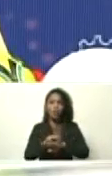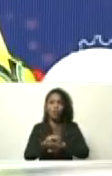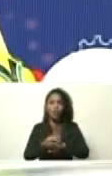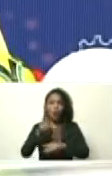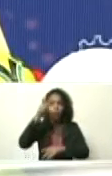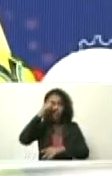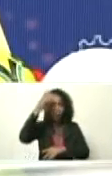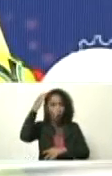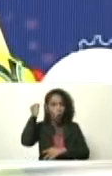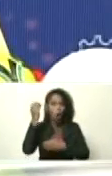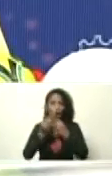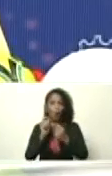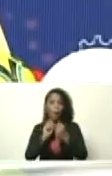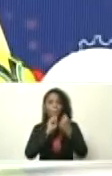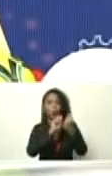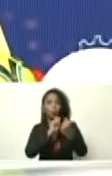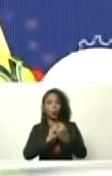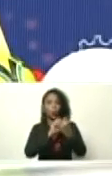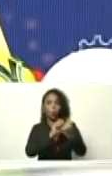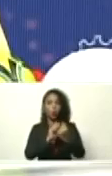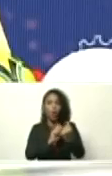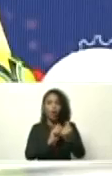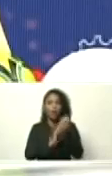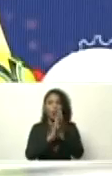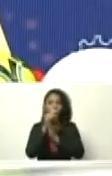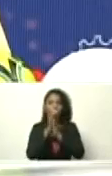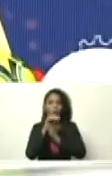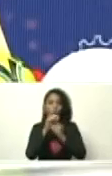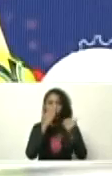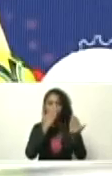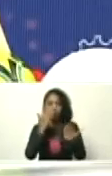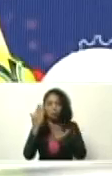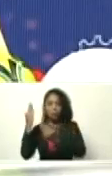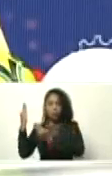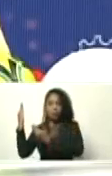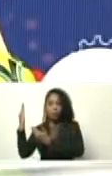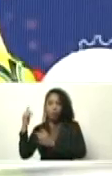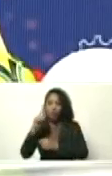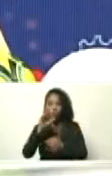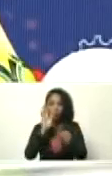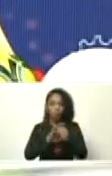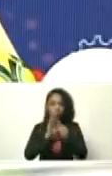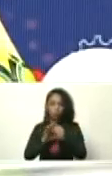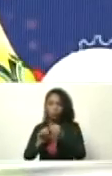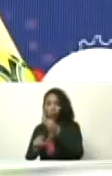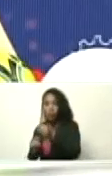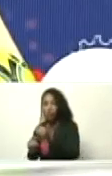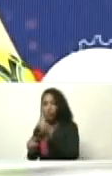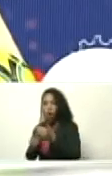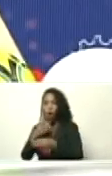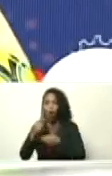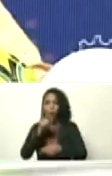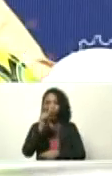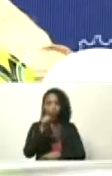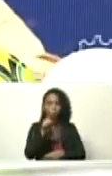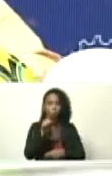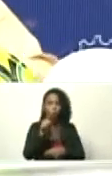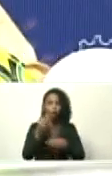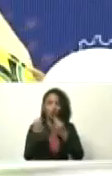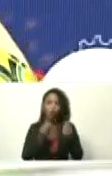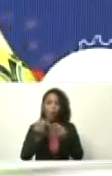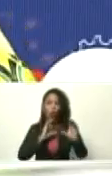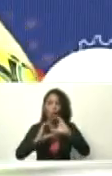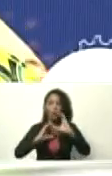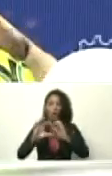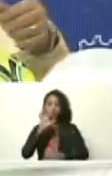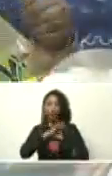como entrevistador, por favor, de los emprendedores. Adelante, Alfred Nazaret, agarra un micrófono. Vamos a ver cómo eres tú como